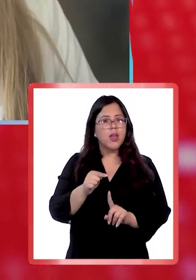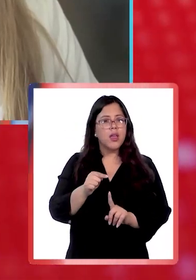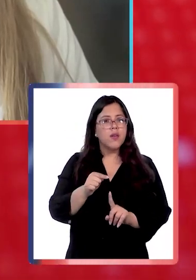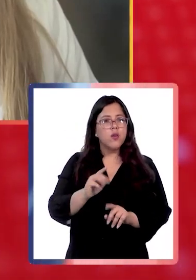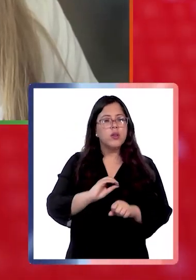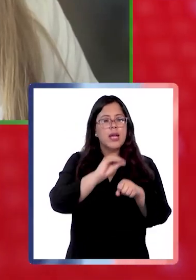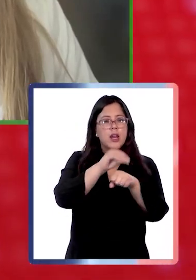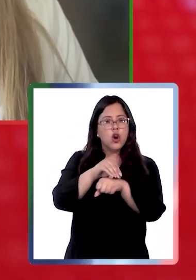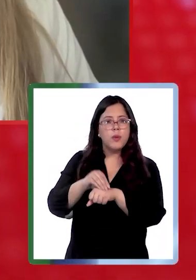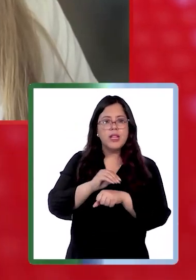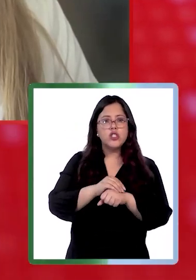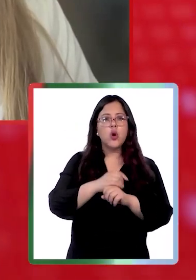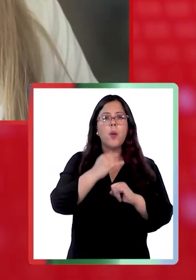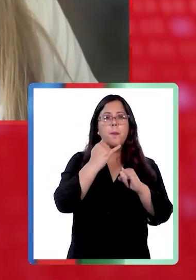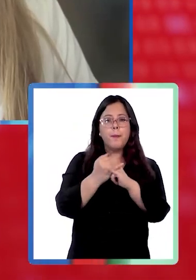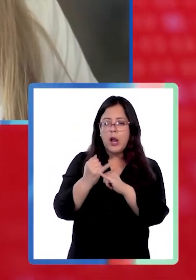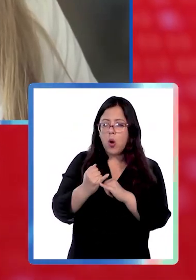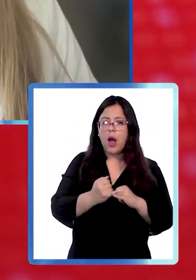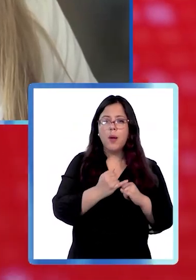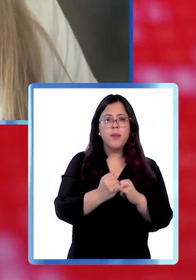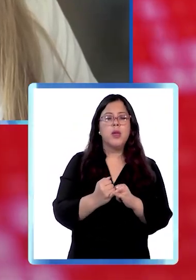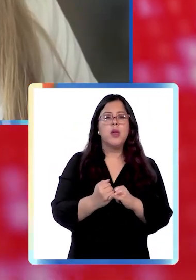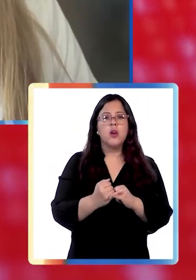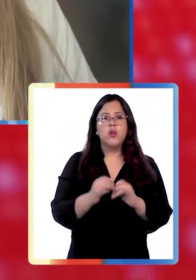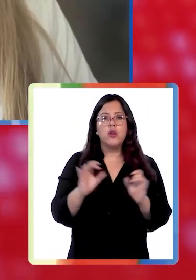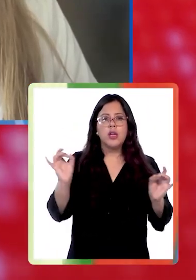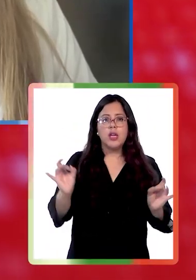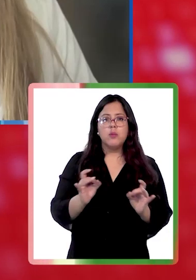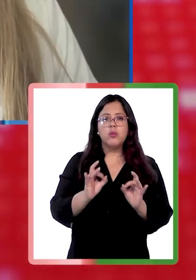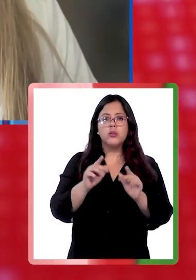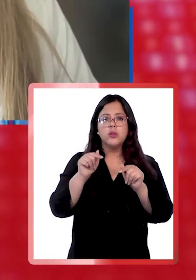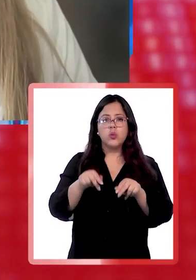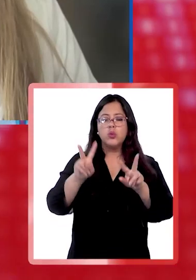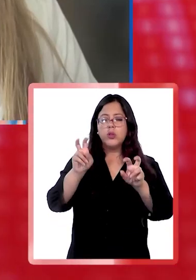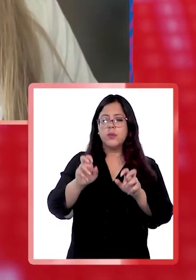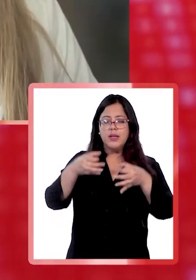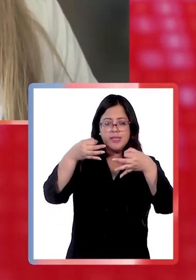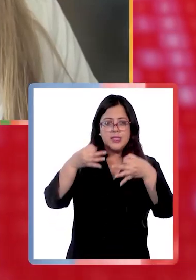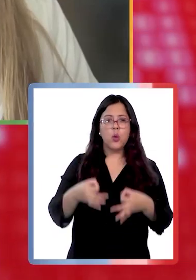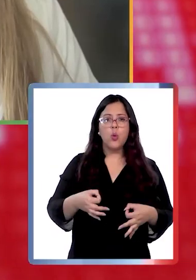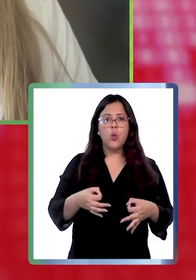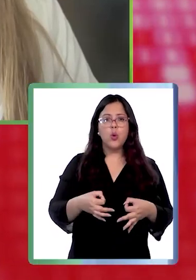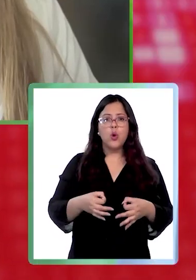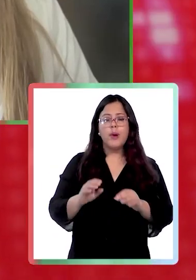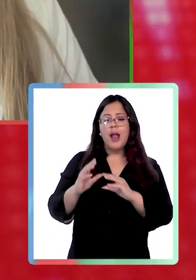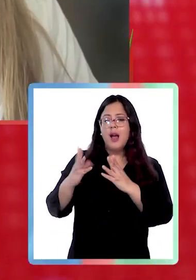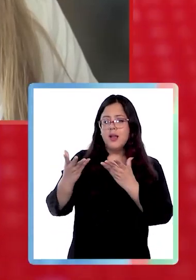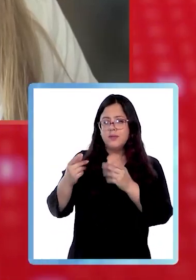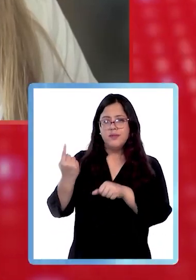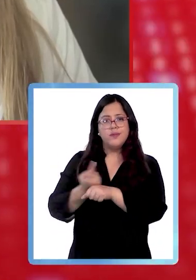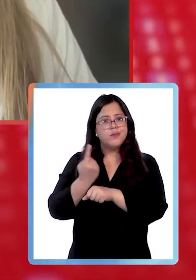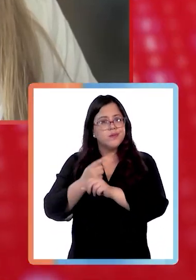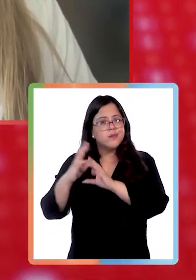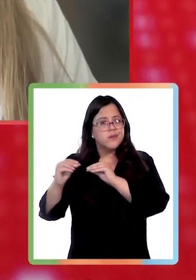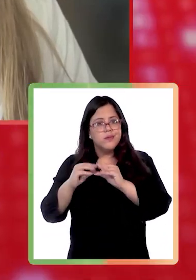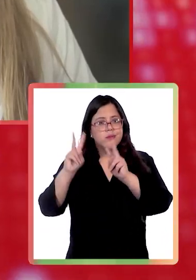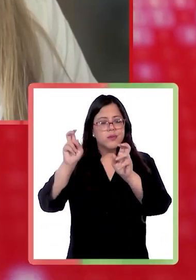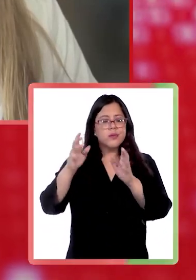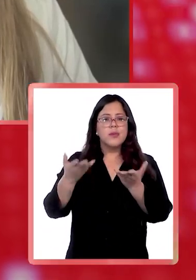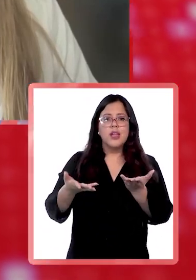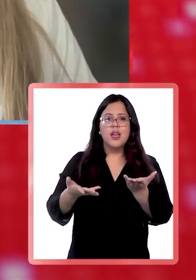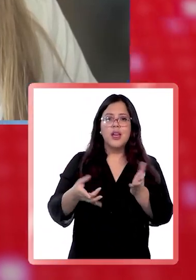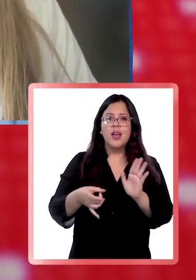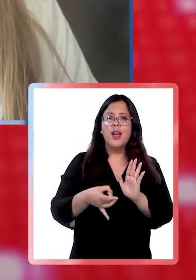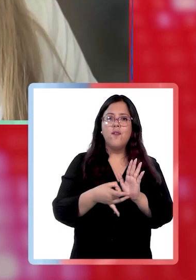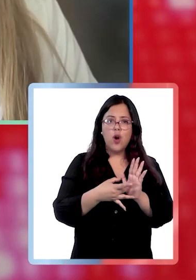la principal recomendación que se le podría dar a ese amigo o amiga que surgió como un espacio seguro para que alguien le contara